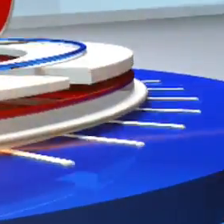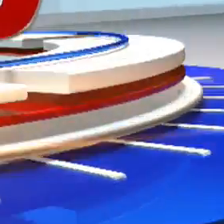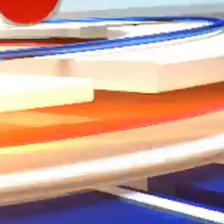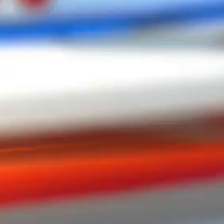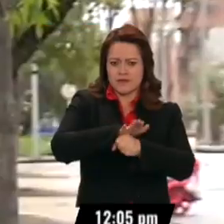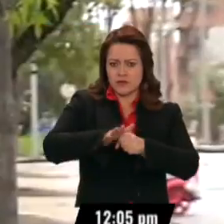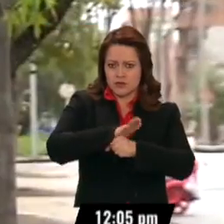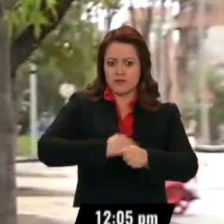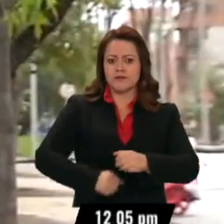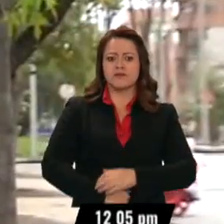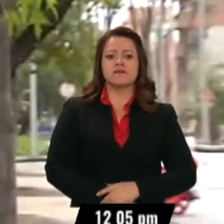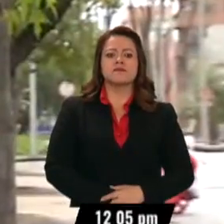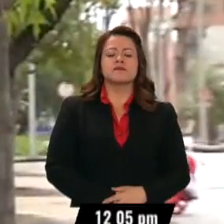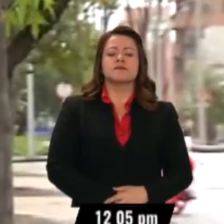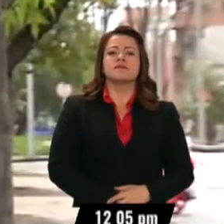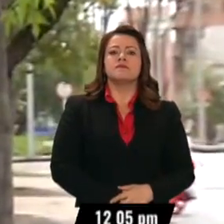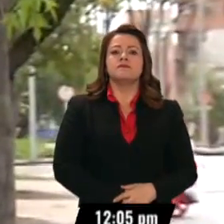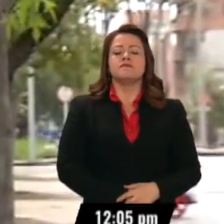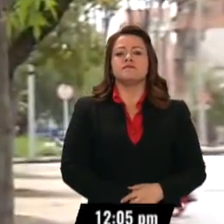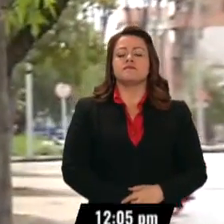Noticias.